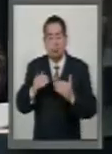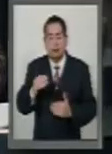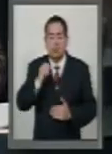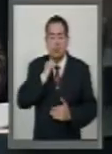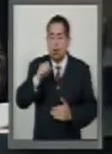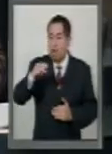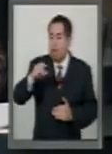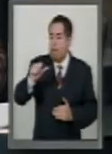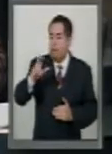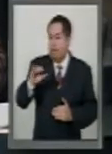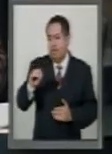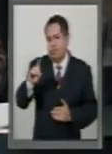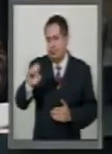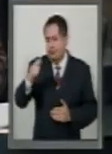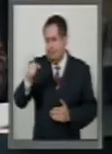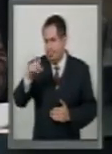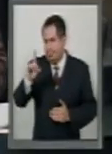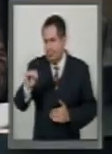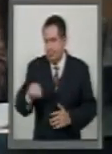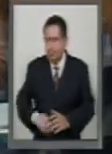Mario Delgado.